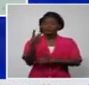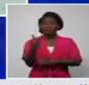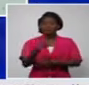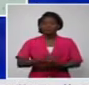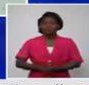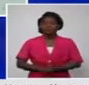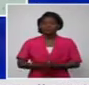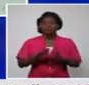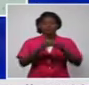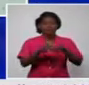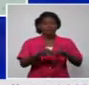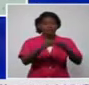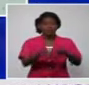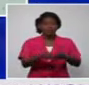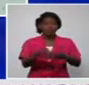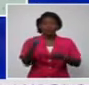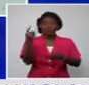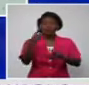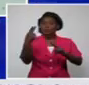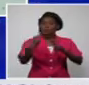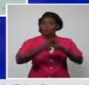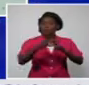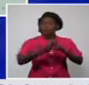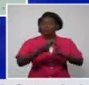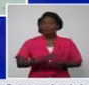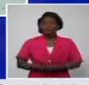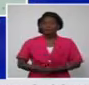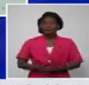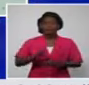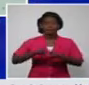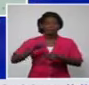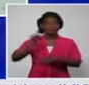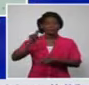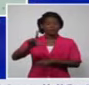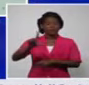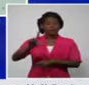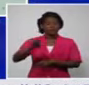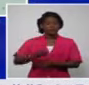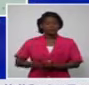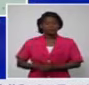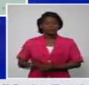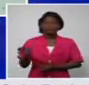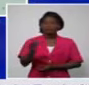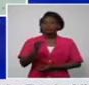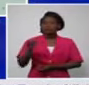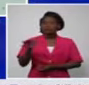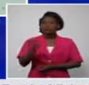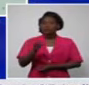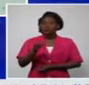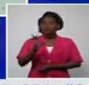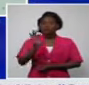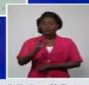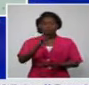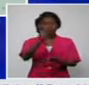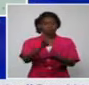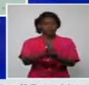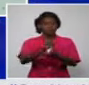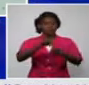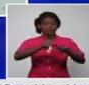de Bayamo, y en Holguín un caso importado del municipio cabecera, del